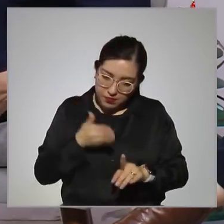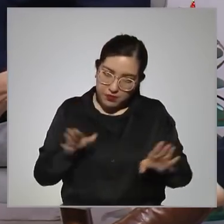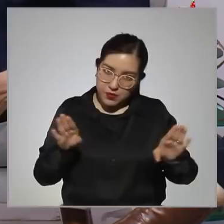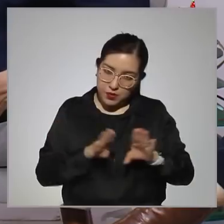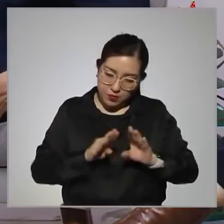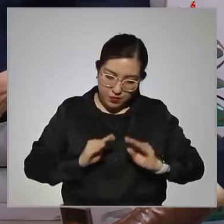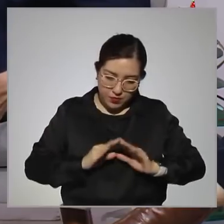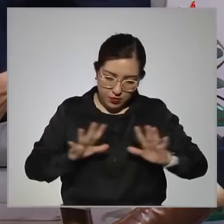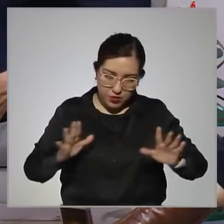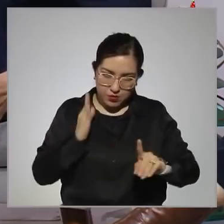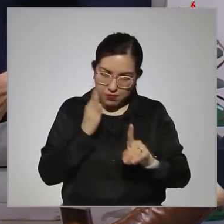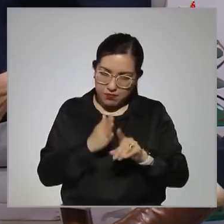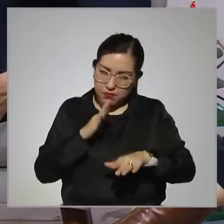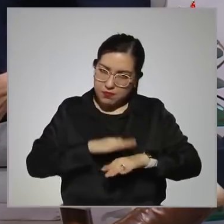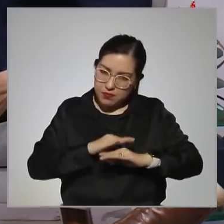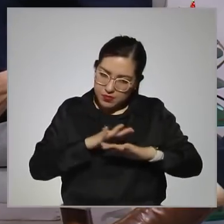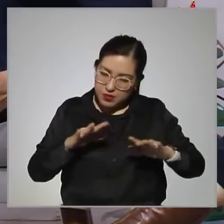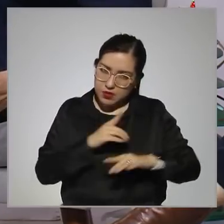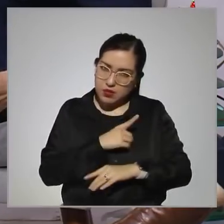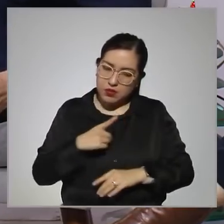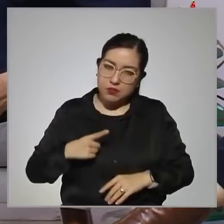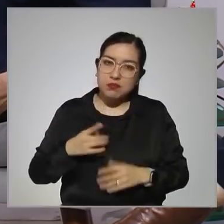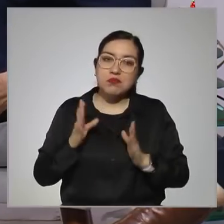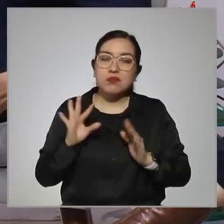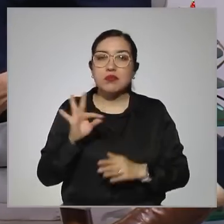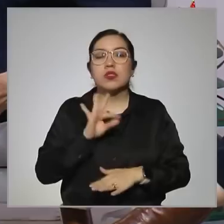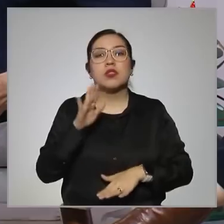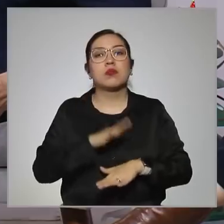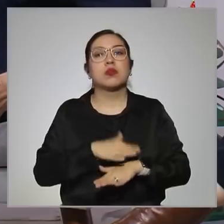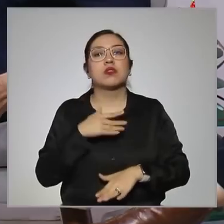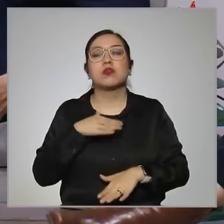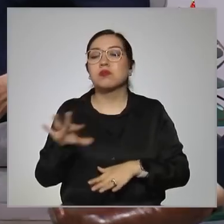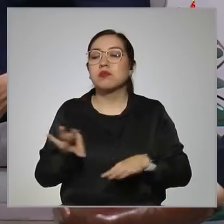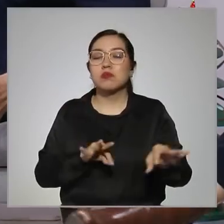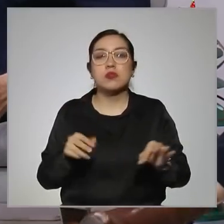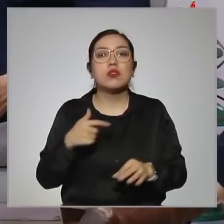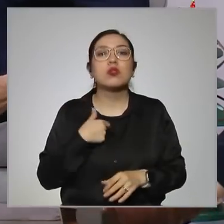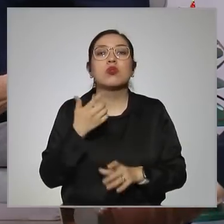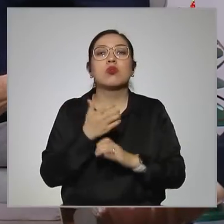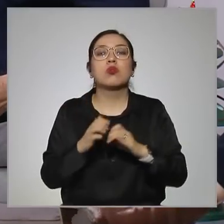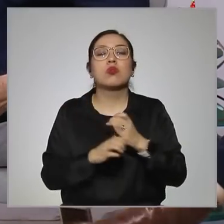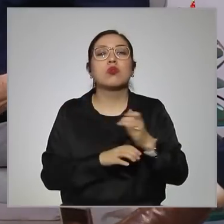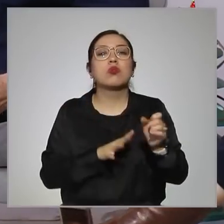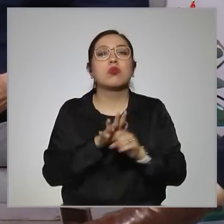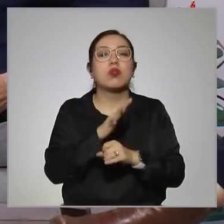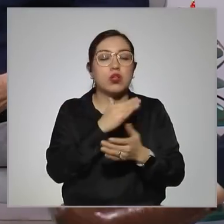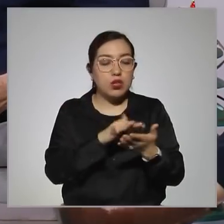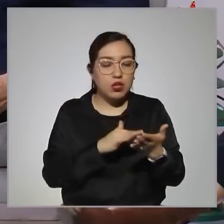para fijarnos algo, ¿sí? Quizá ser más selectivos en lo que leemos, ¿sí? Lo que nos